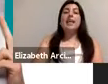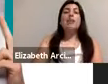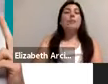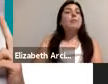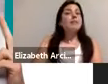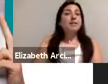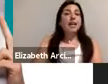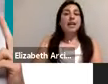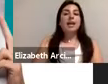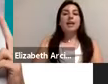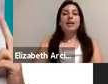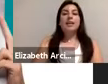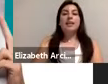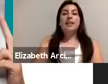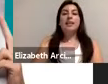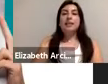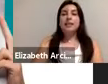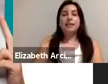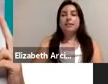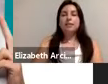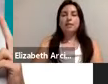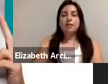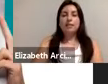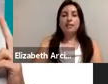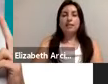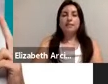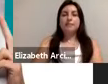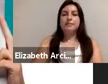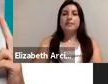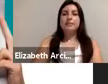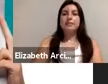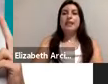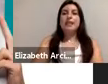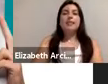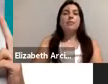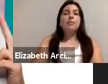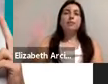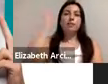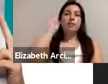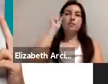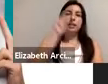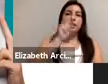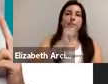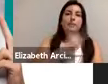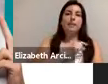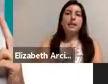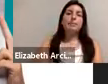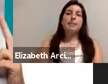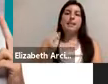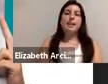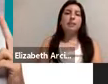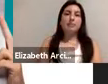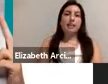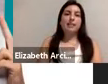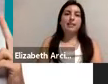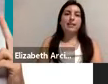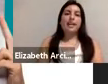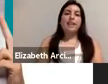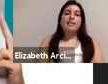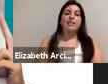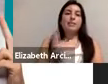Y la conversión a Snellen es muy sencilla. Es importante contar con lápiz y